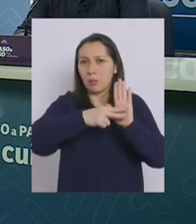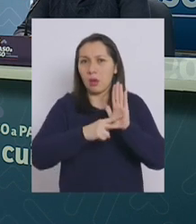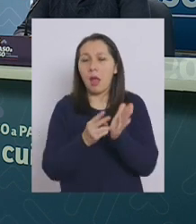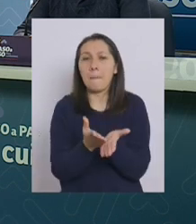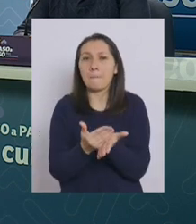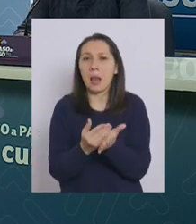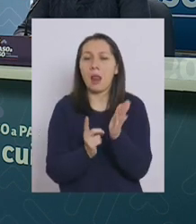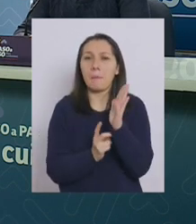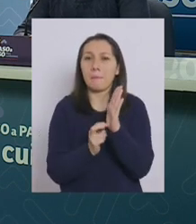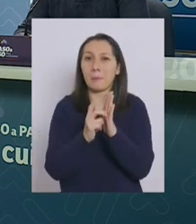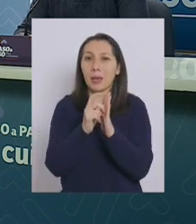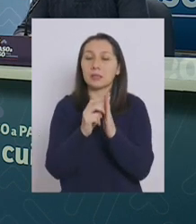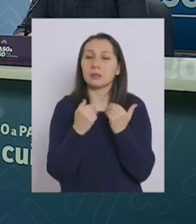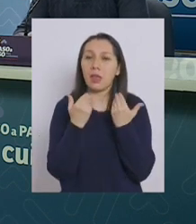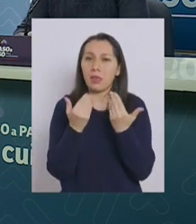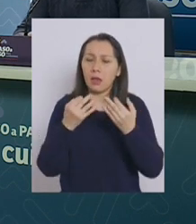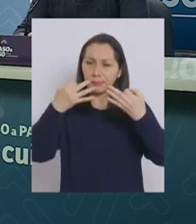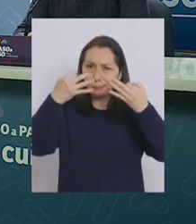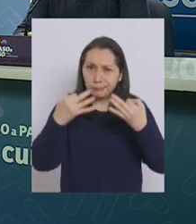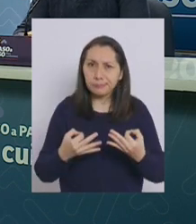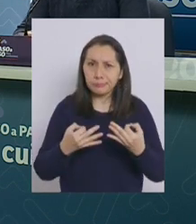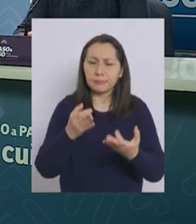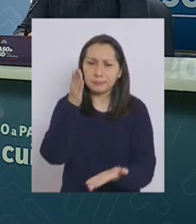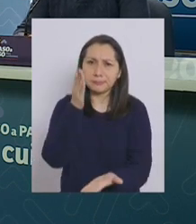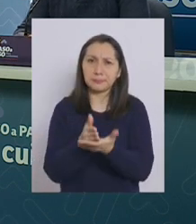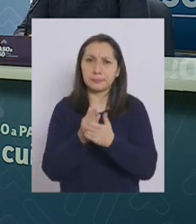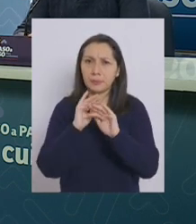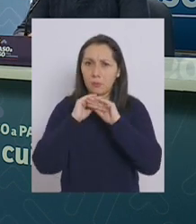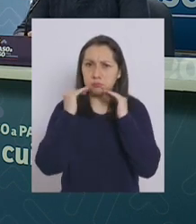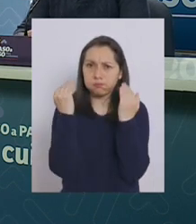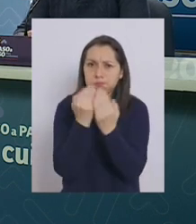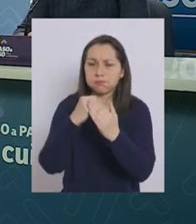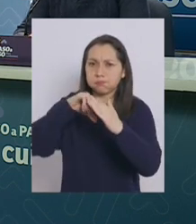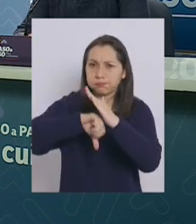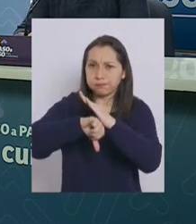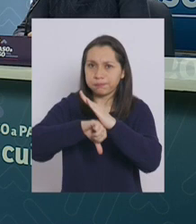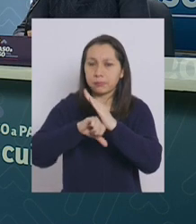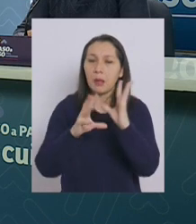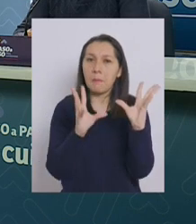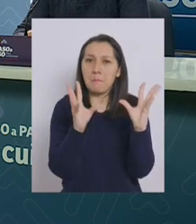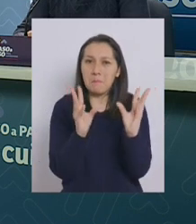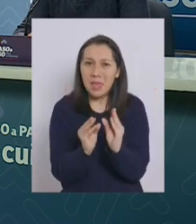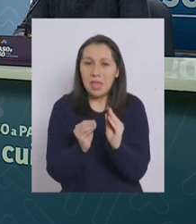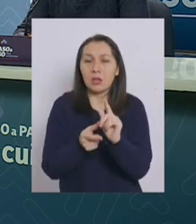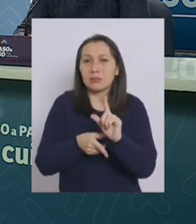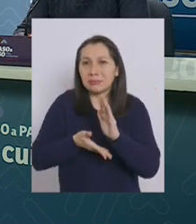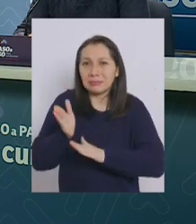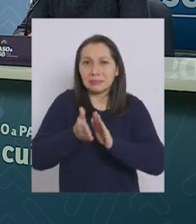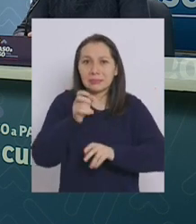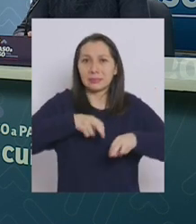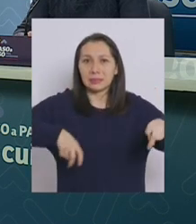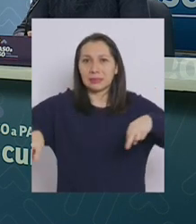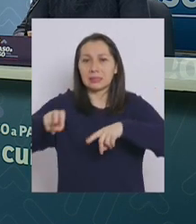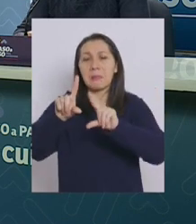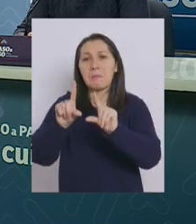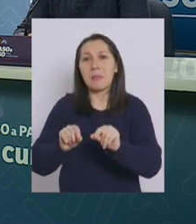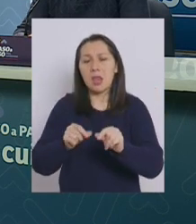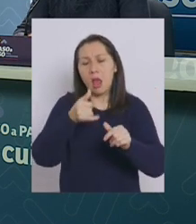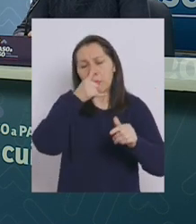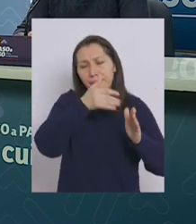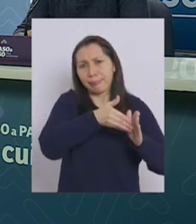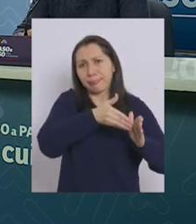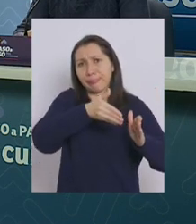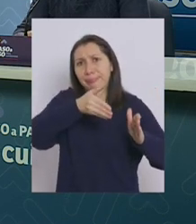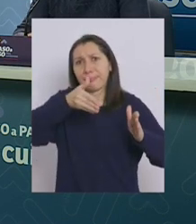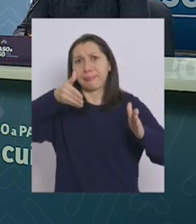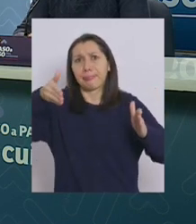paso a paso que generen una cuarentena mucho más estricta, que disminuyan considerablemente la movilidad y que también sean menos prolongadas?